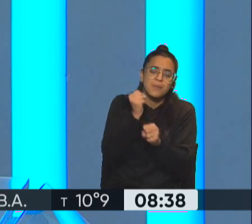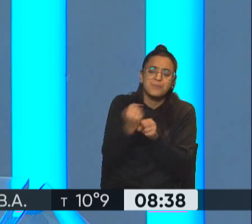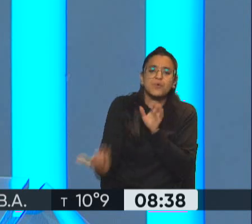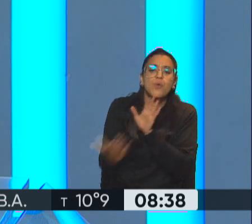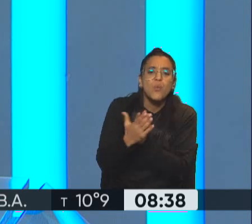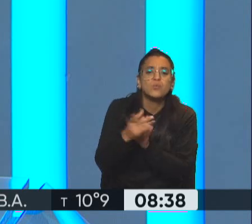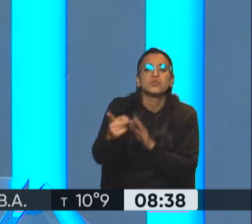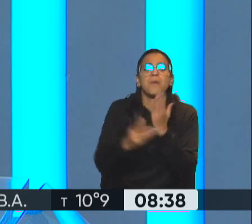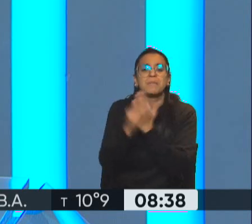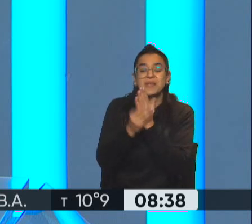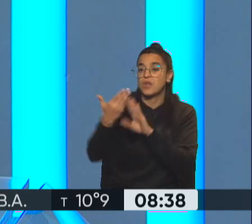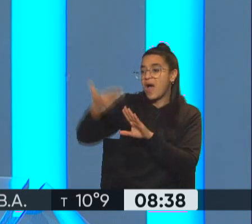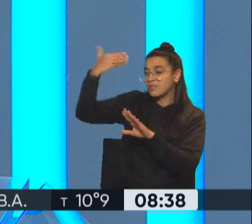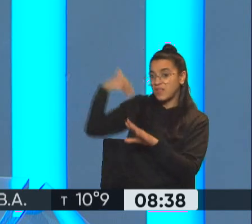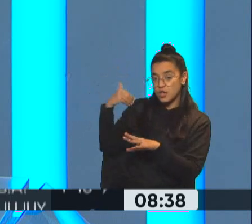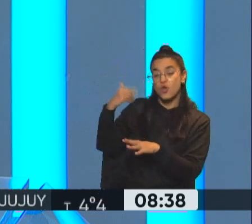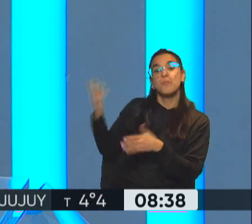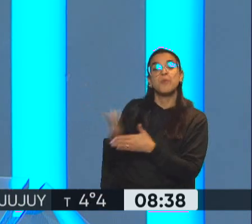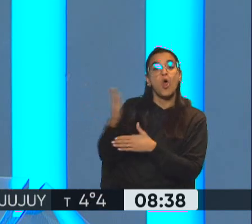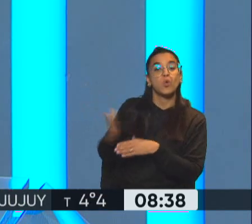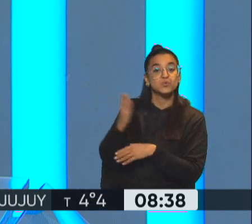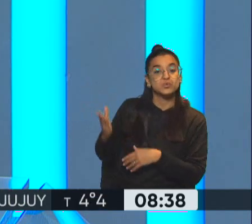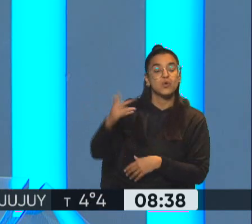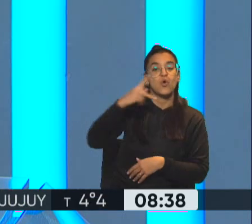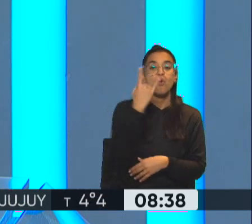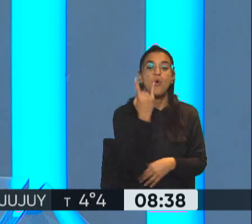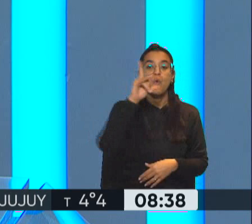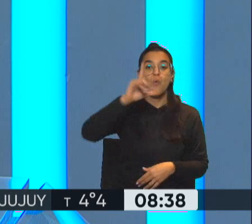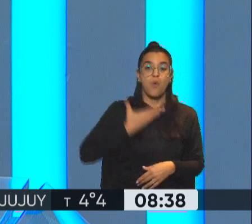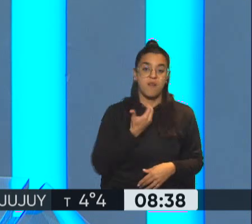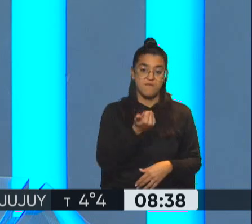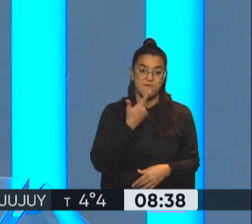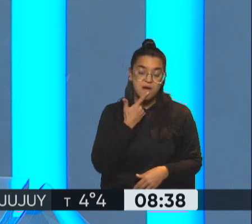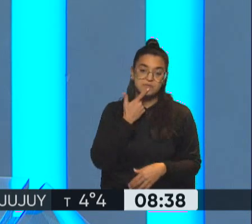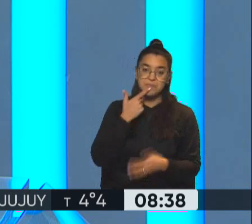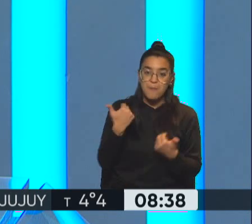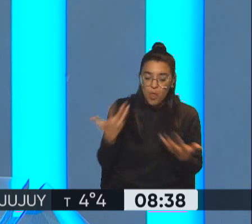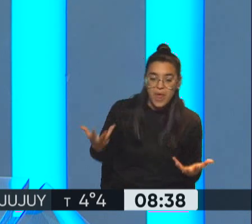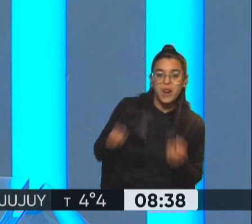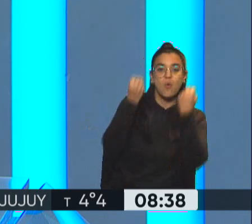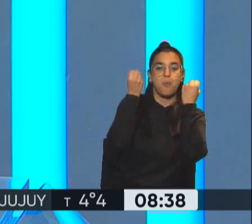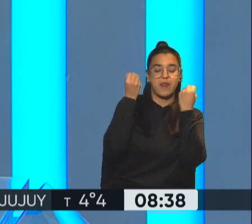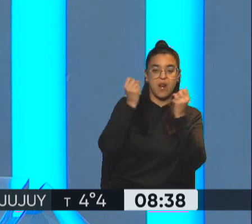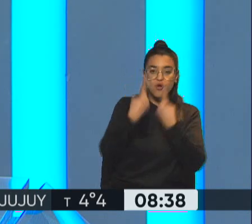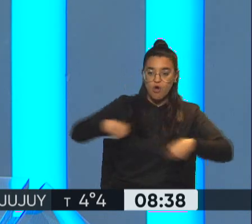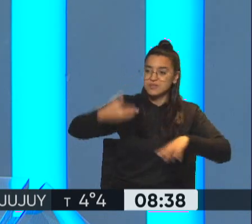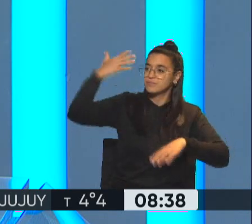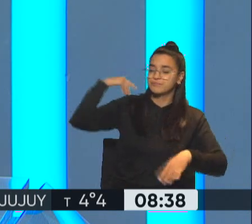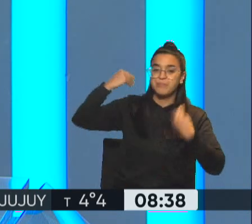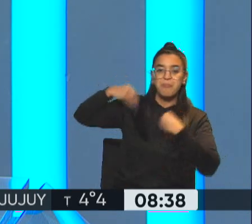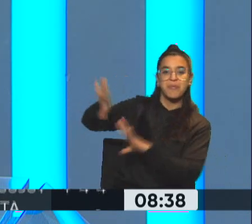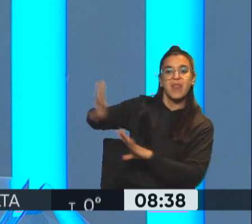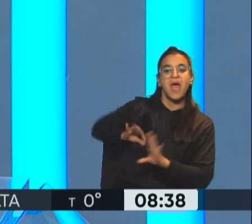al ministro anterior, también de Producción, Matías Culfas, en recuperar todo lo que se había perdido en el